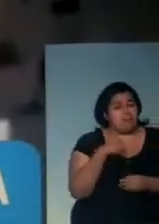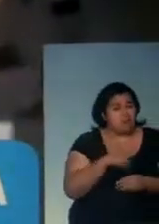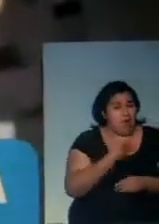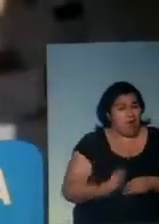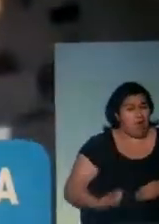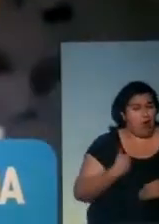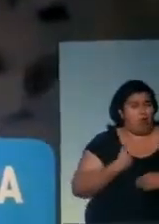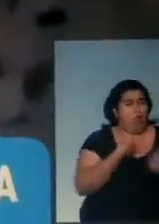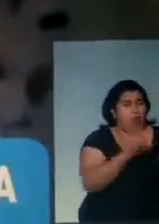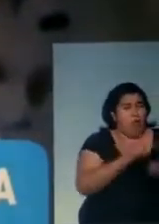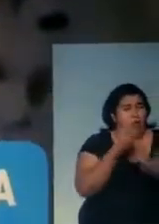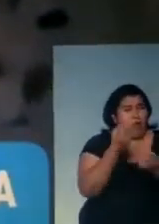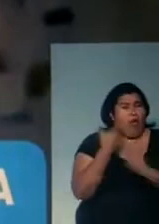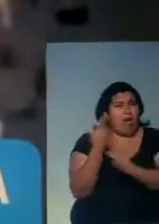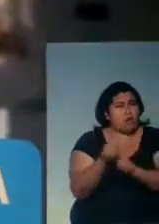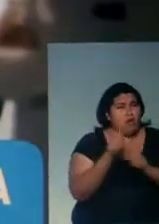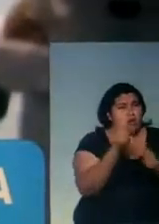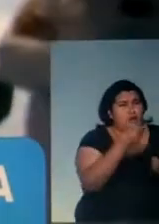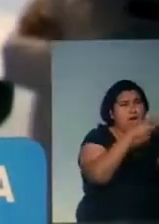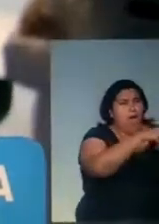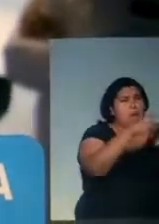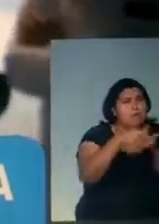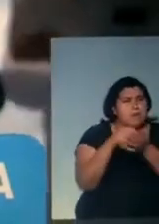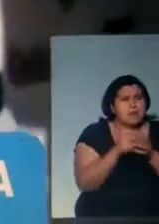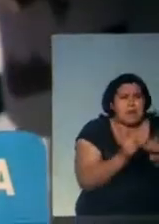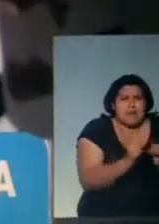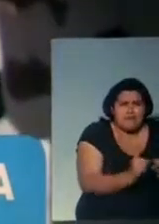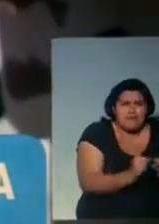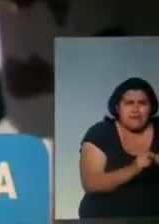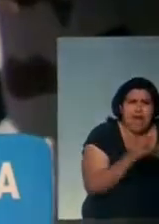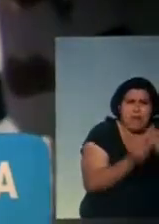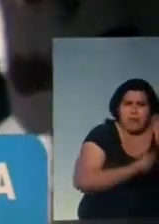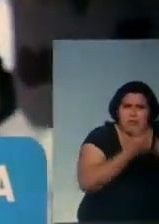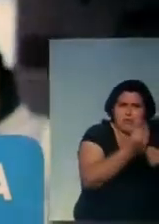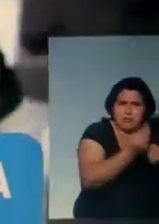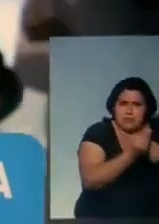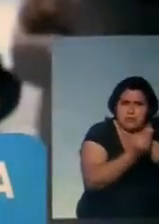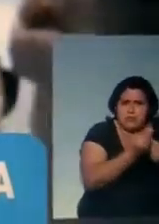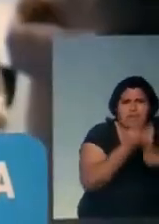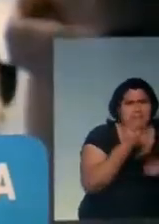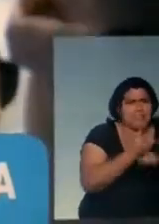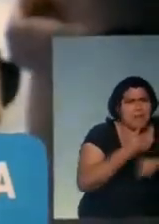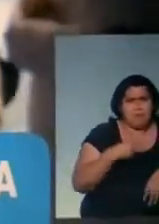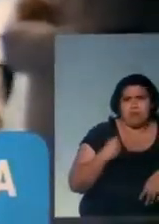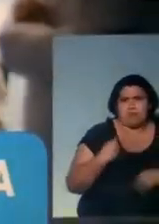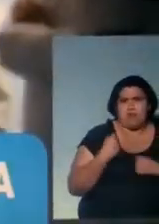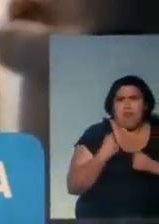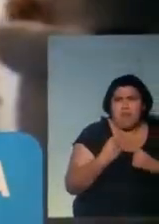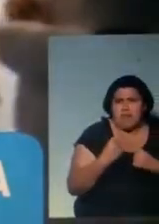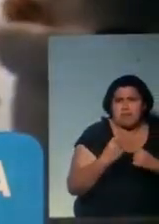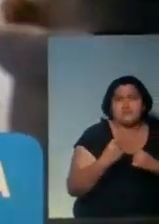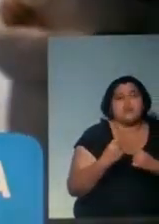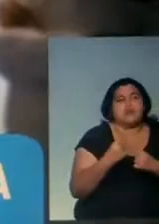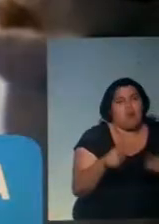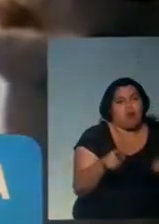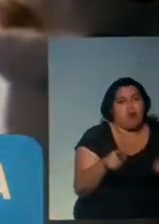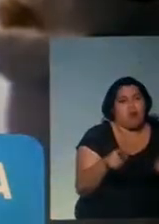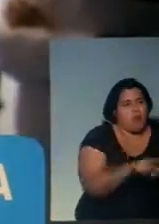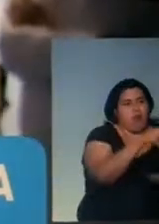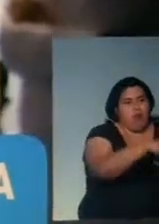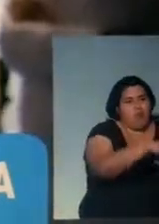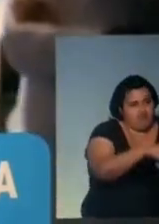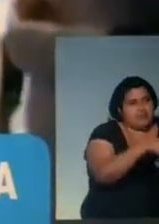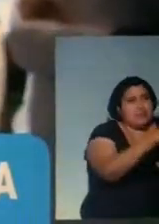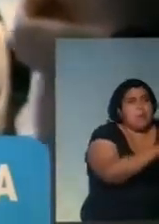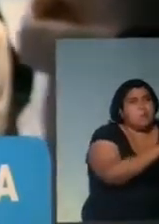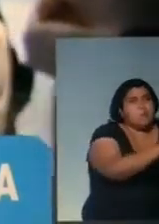los empresarios a sostener las fuentes de empleo. Y la verdad, como hacemos todo ese esfuerzo, el esfuerzo de los empresarios es no